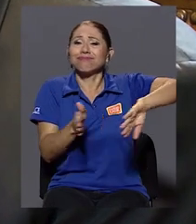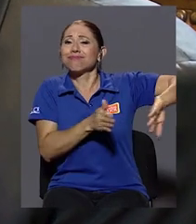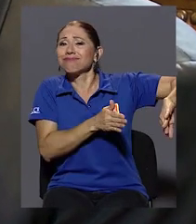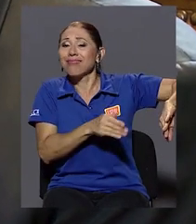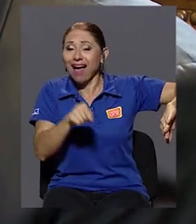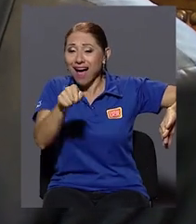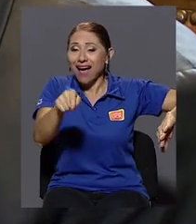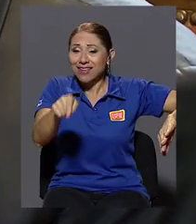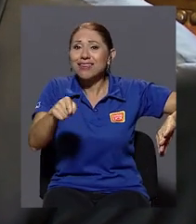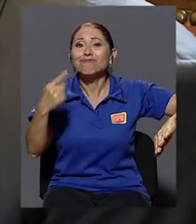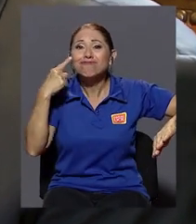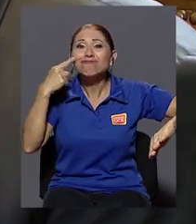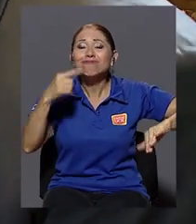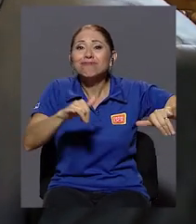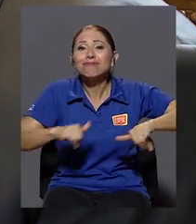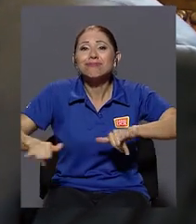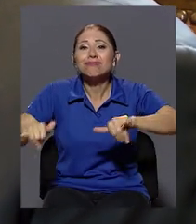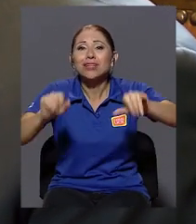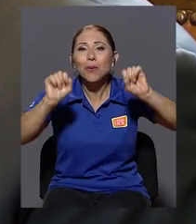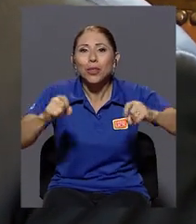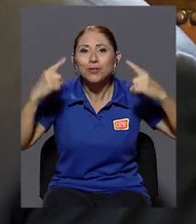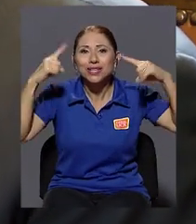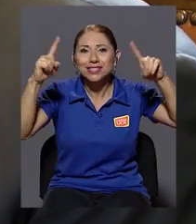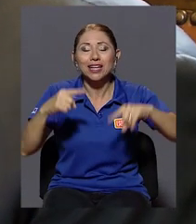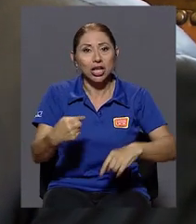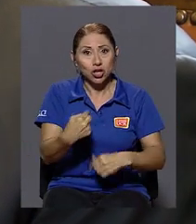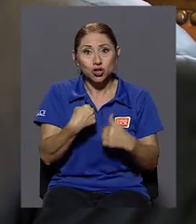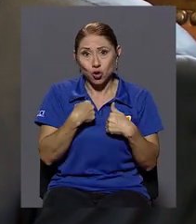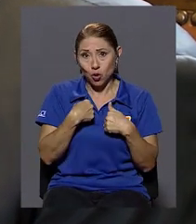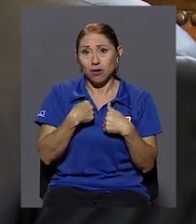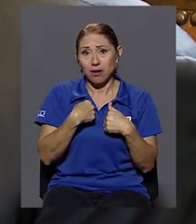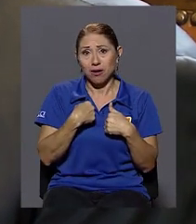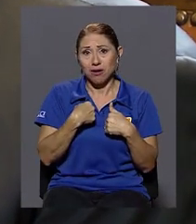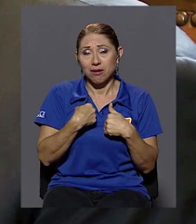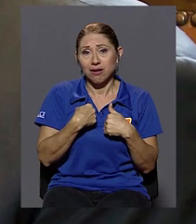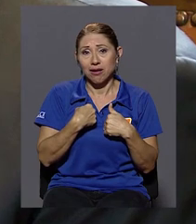las cosas que podemos hacer. Yo soy en esa parte